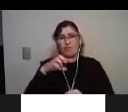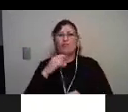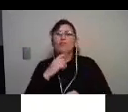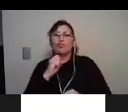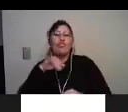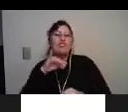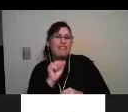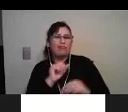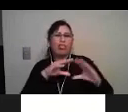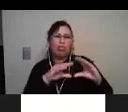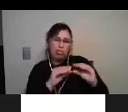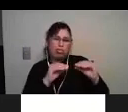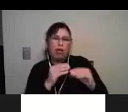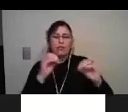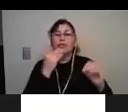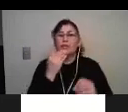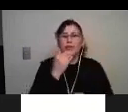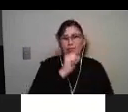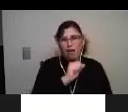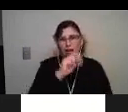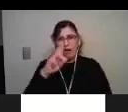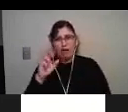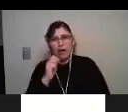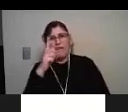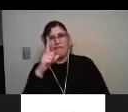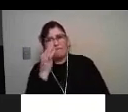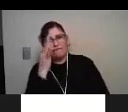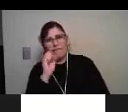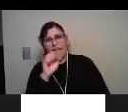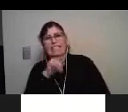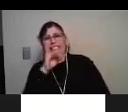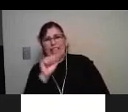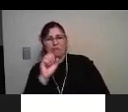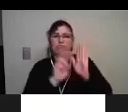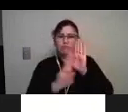alteraciones o ausencia de los reflejos osteotendinosos.